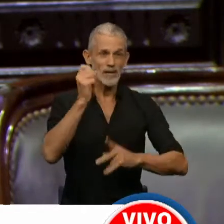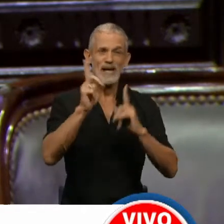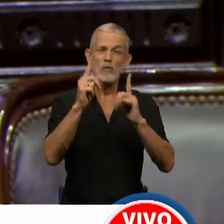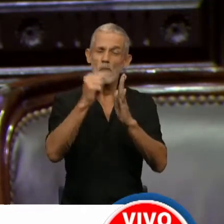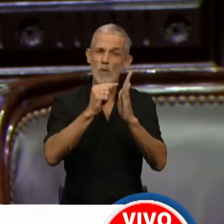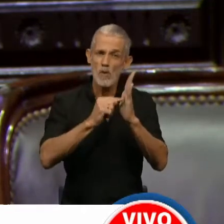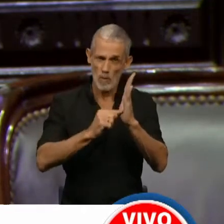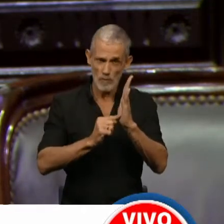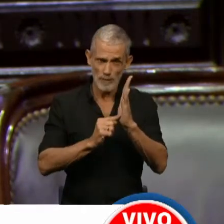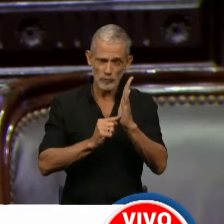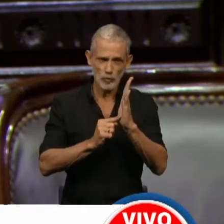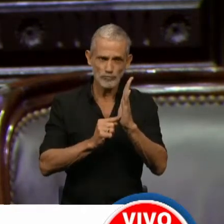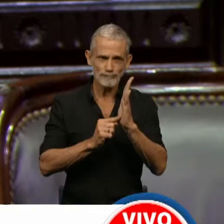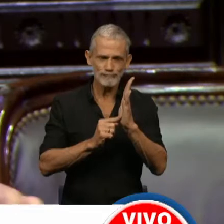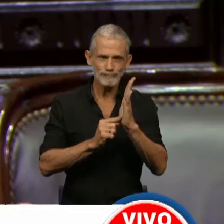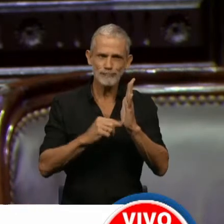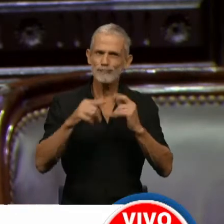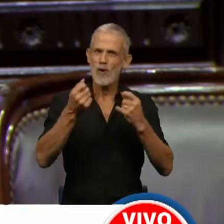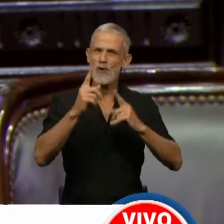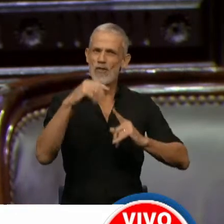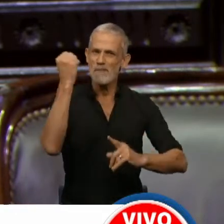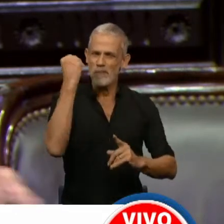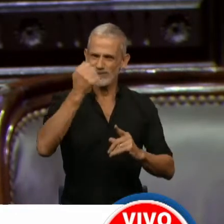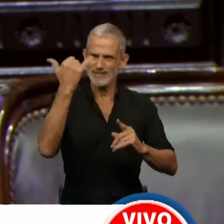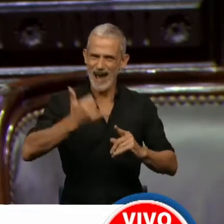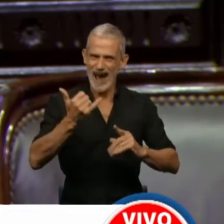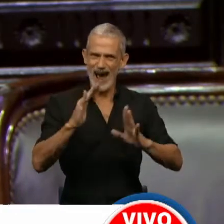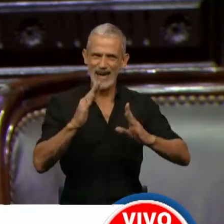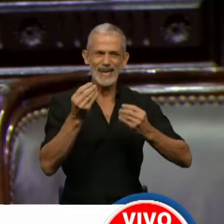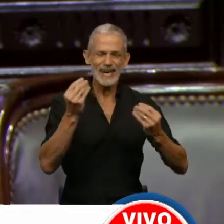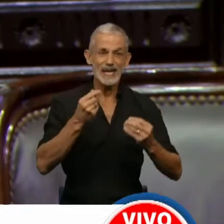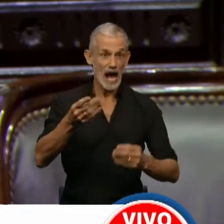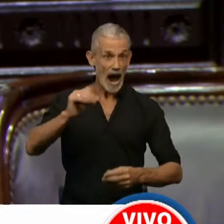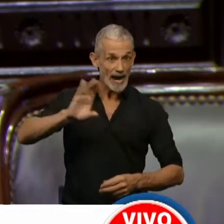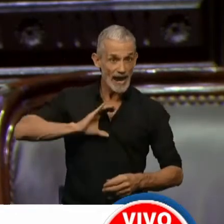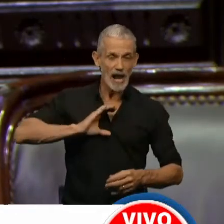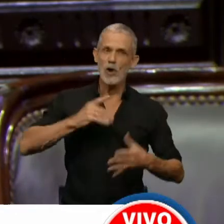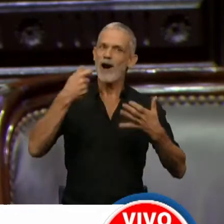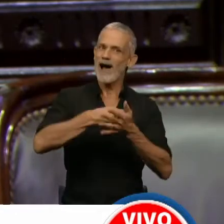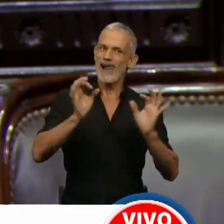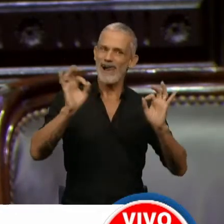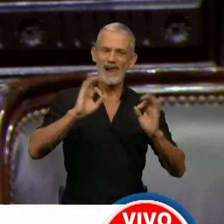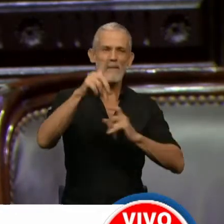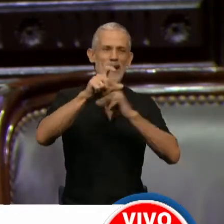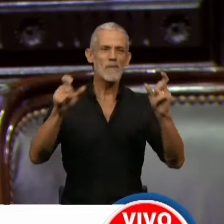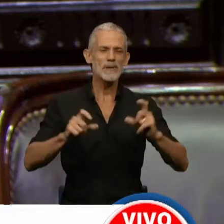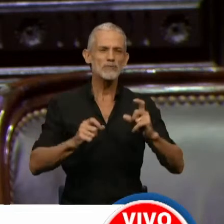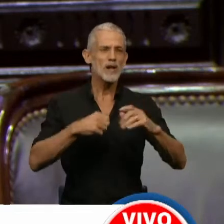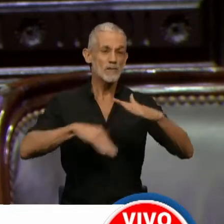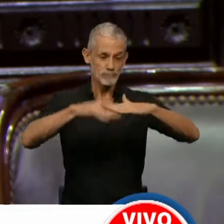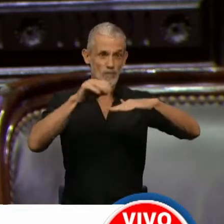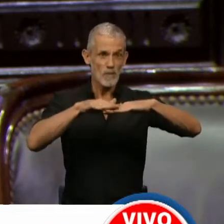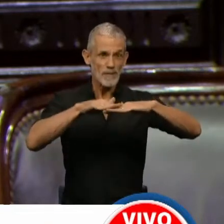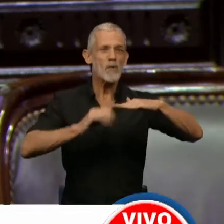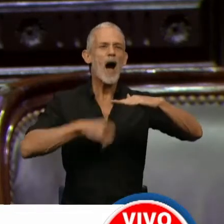aspectos, y creo que se está dejando y no se está dándole la importancia que tiene el hecho de que el aguinaldo esté exceptuado para aquellos trabajadores que ganan hasta